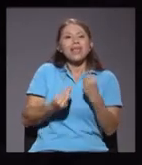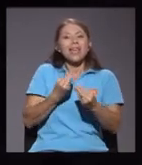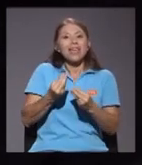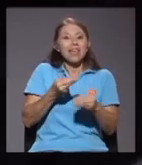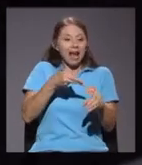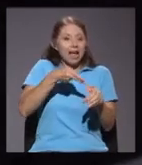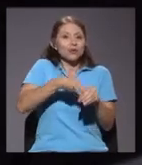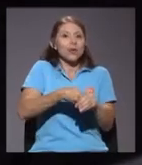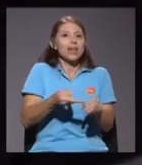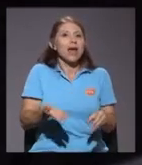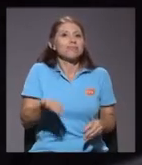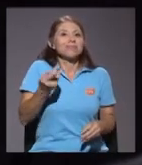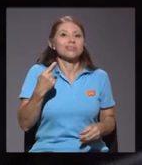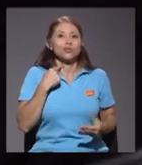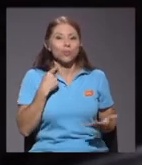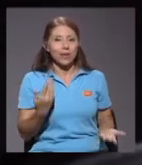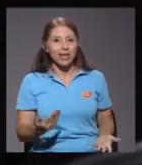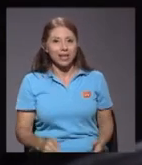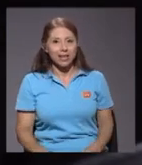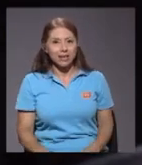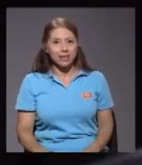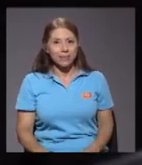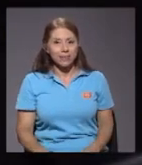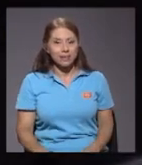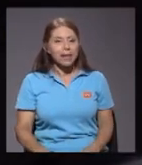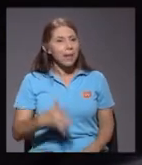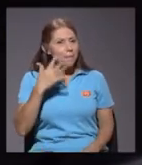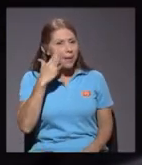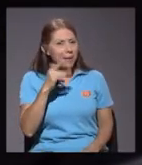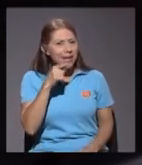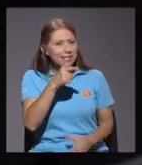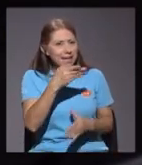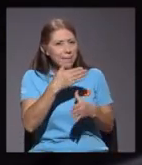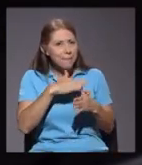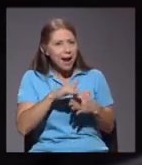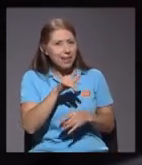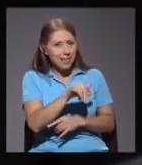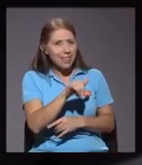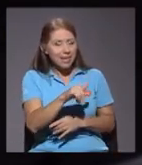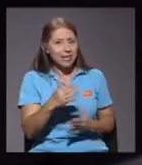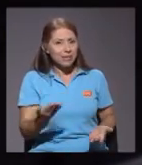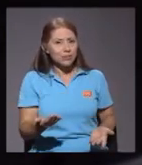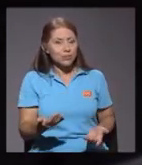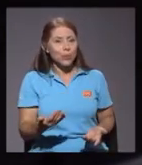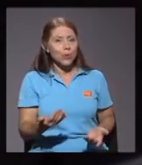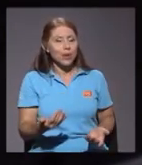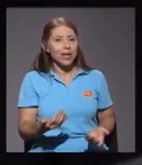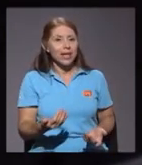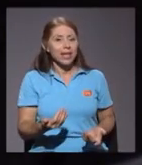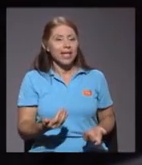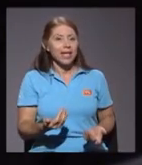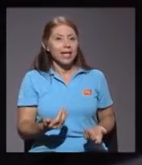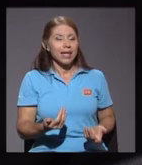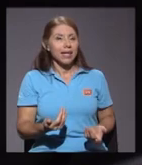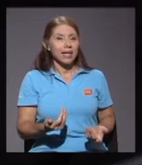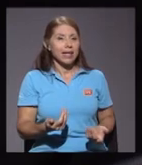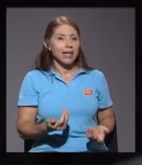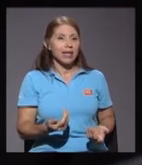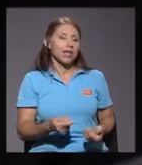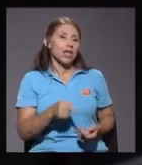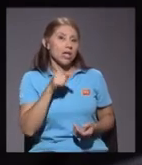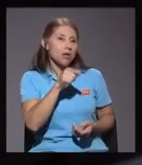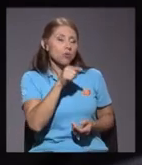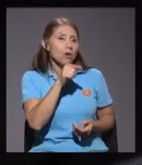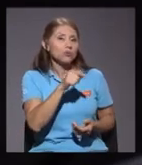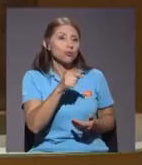me parece que parte de eso y para empezar ustedes llegó un